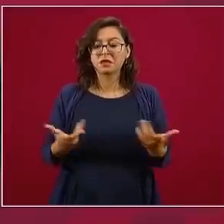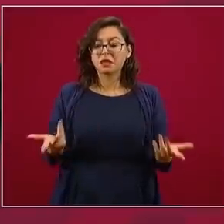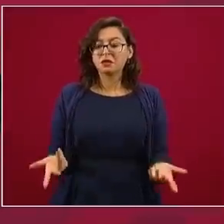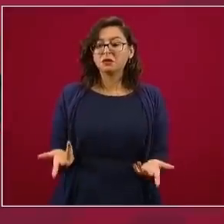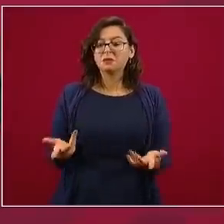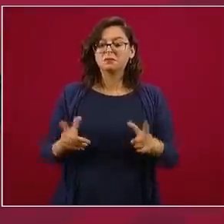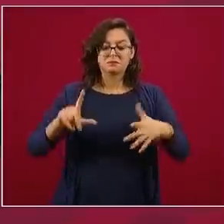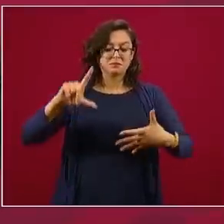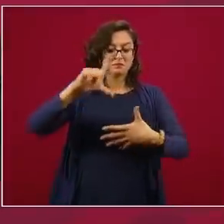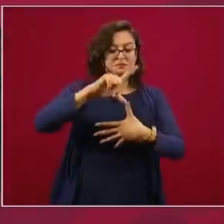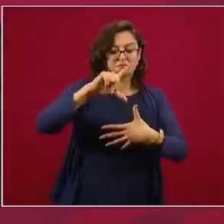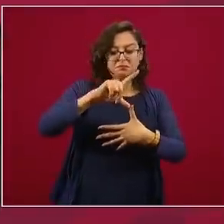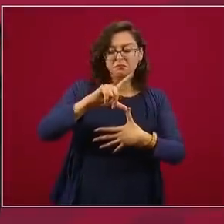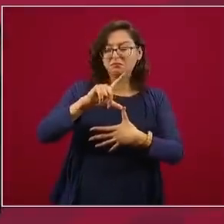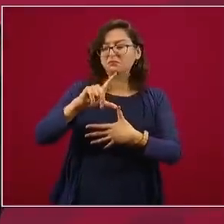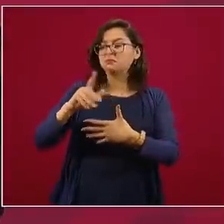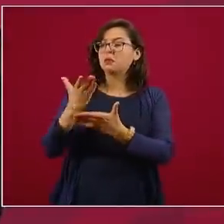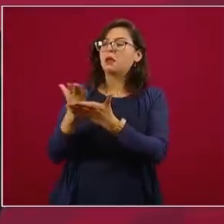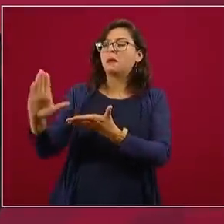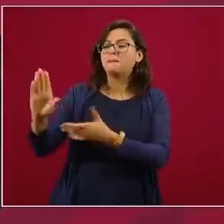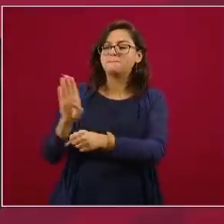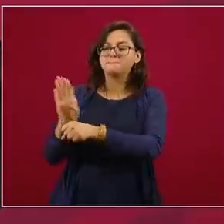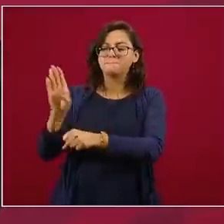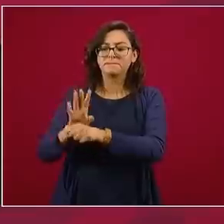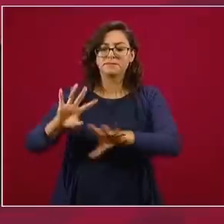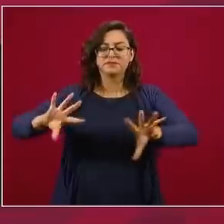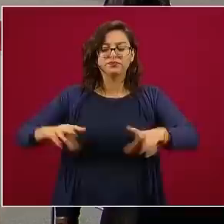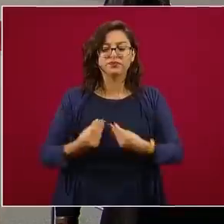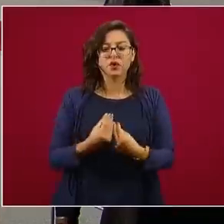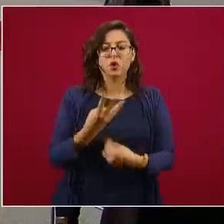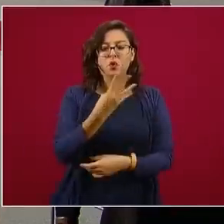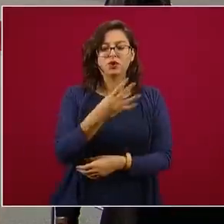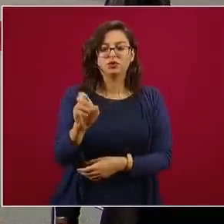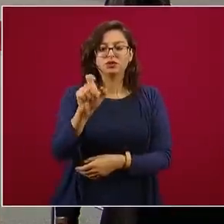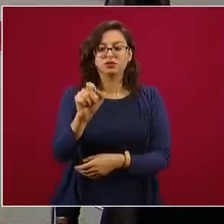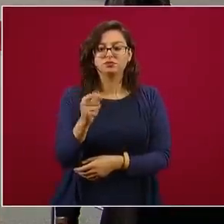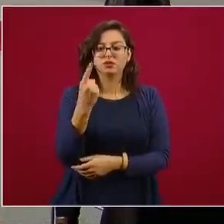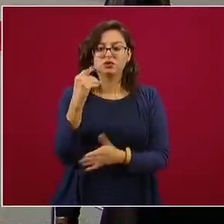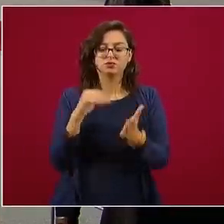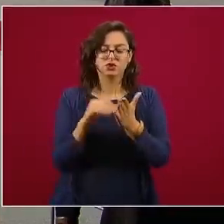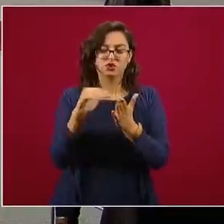Brasil, que ya tiene su acuerdo? 421 millones.